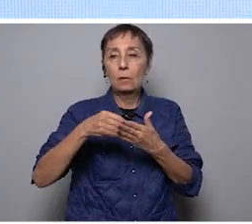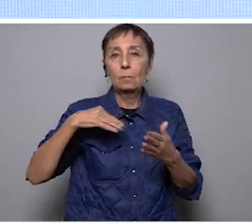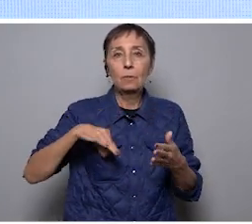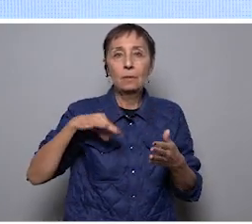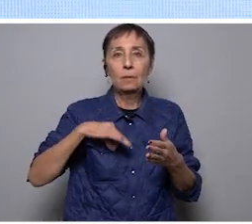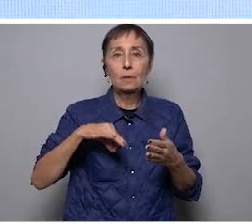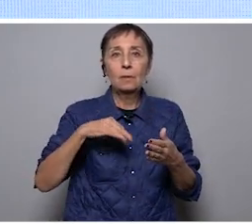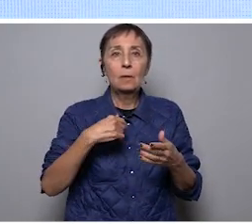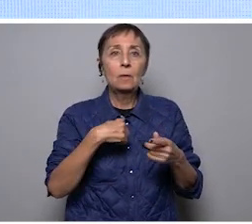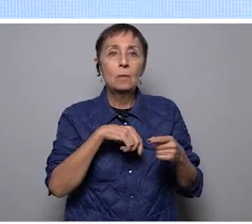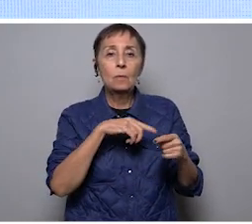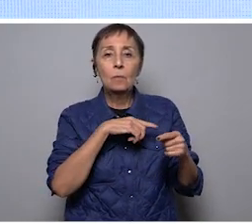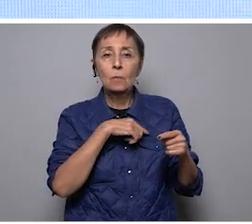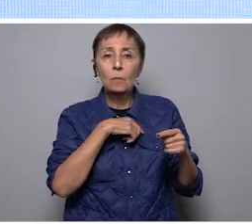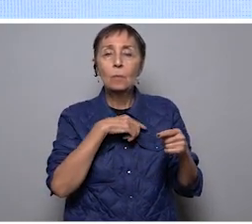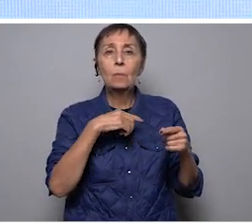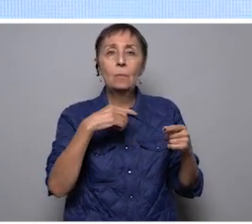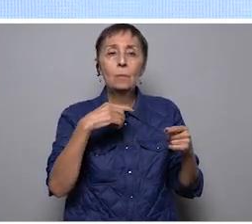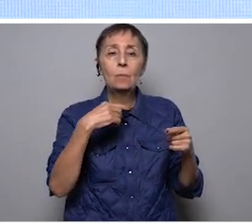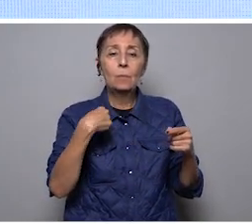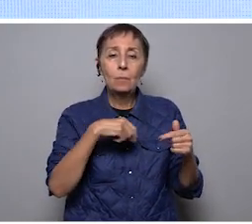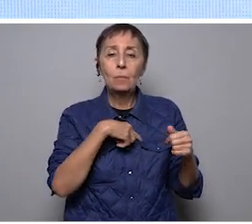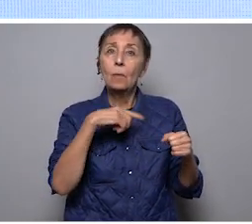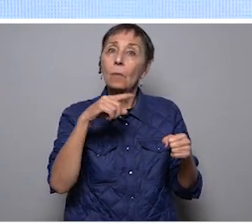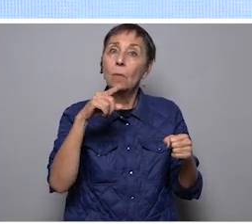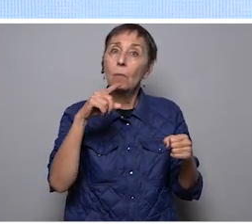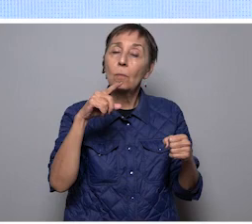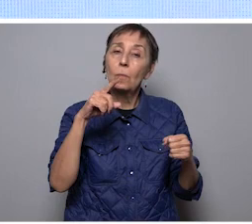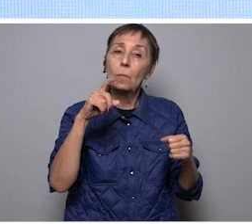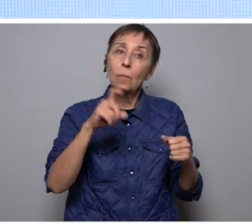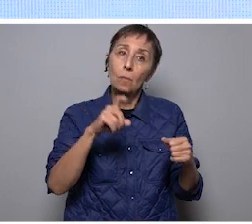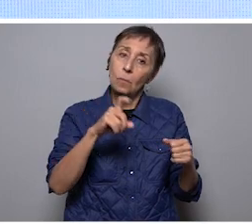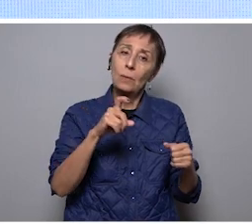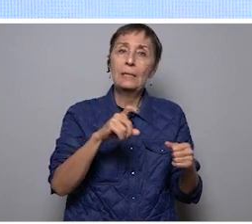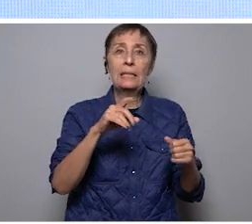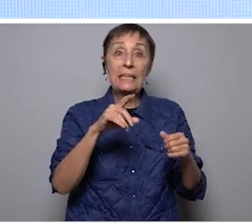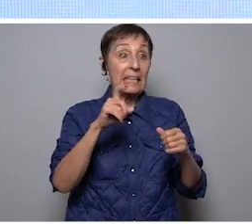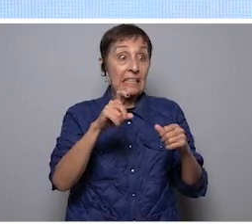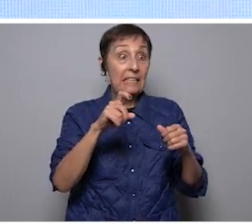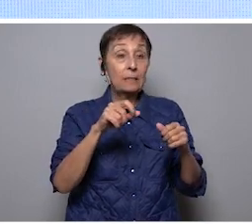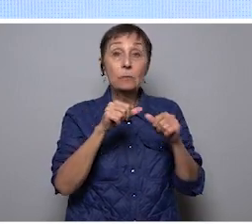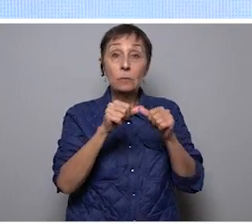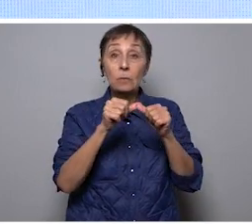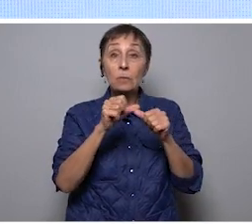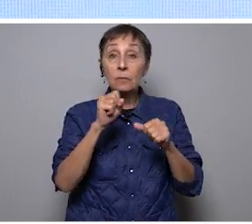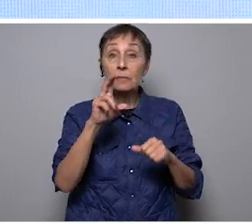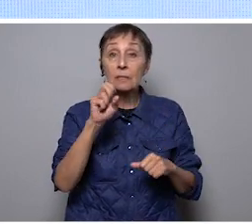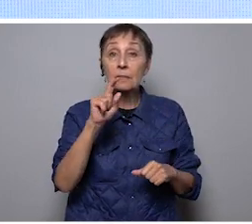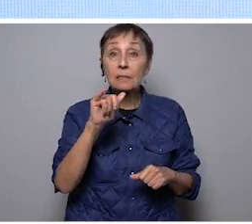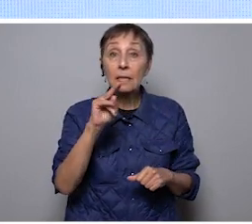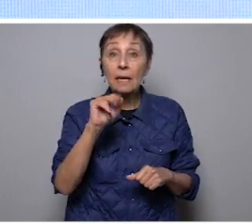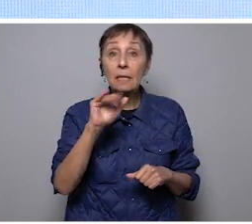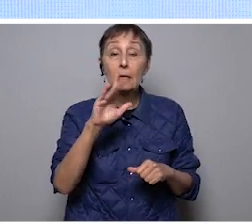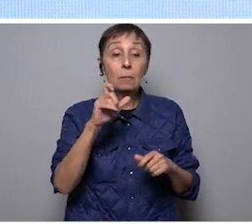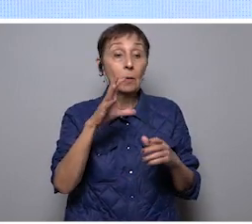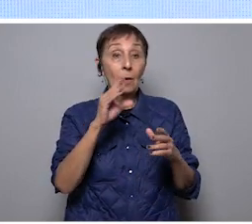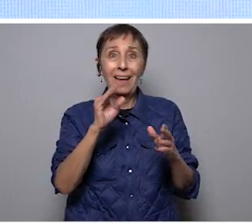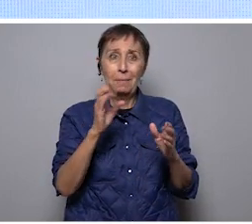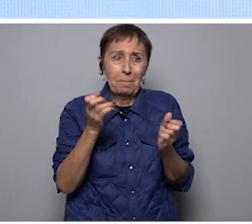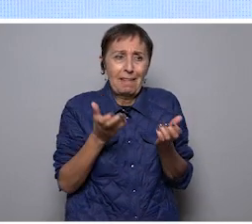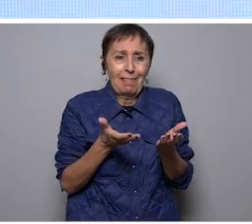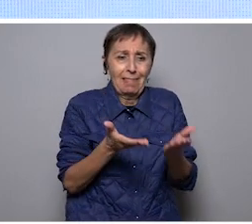sostenibilidad para poder estar vigentes en el tiempo y en el espacio Entonces yo creo que las fintech no van a